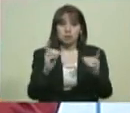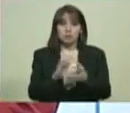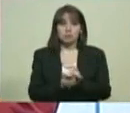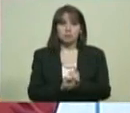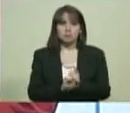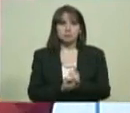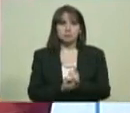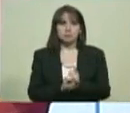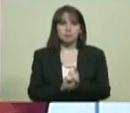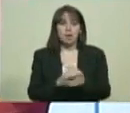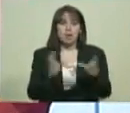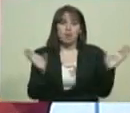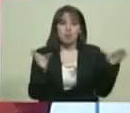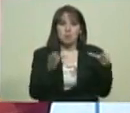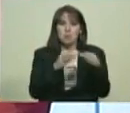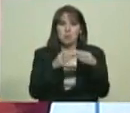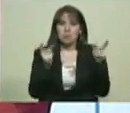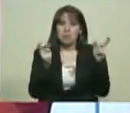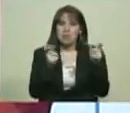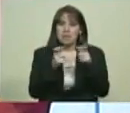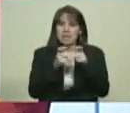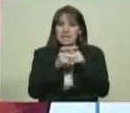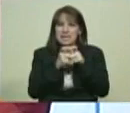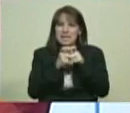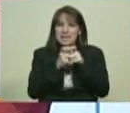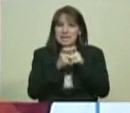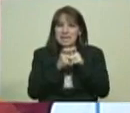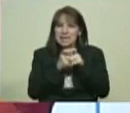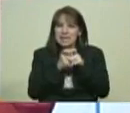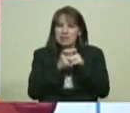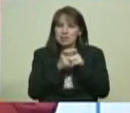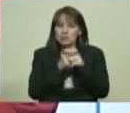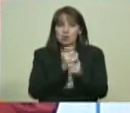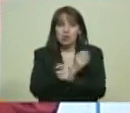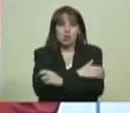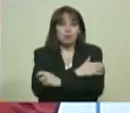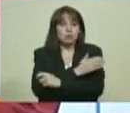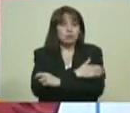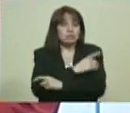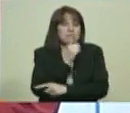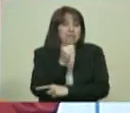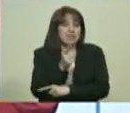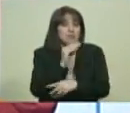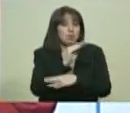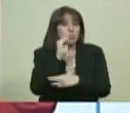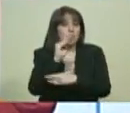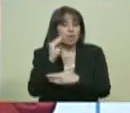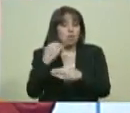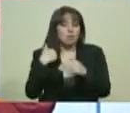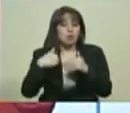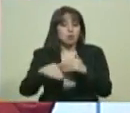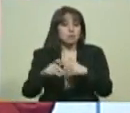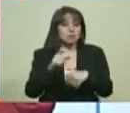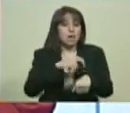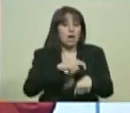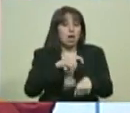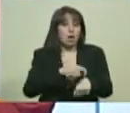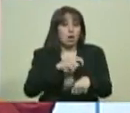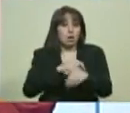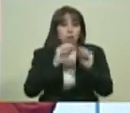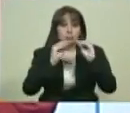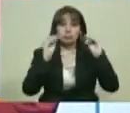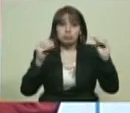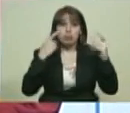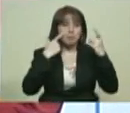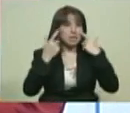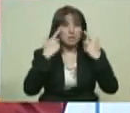Ahora hay una minoría muy pequeña que hay que tenerle cuidado en las próximas horas. Y es la alerta que le hago al pueblo,